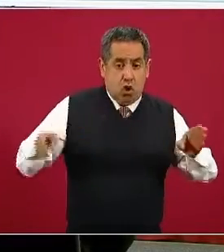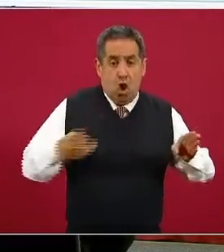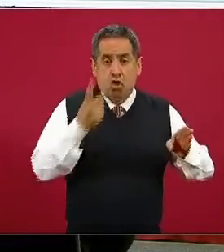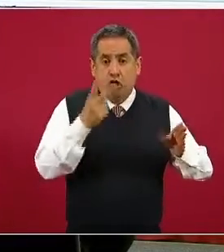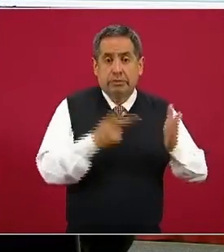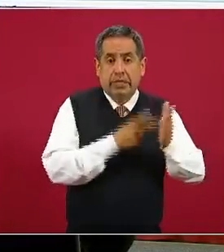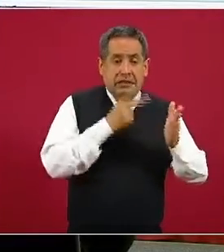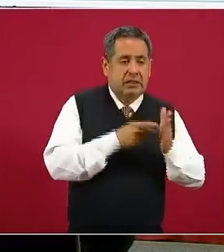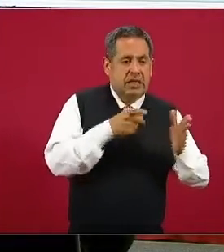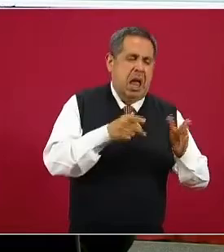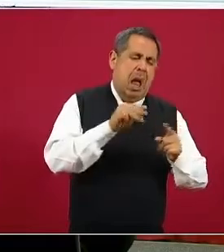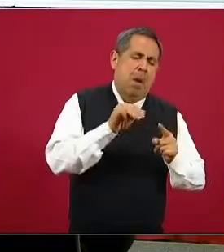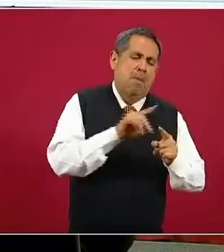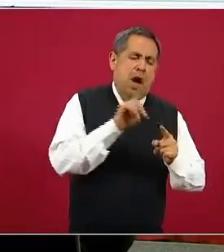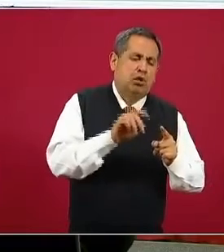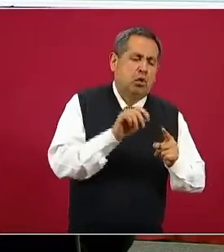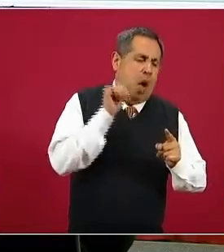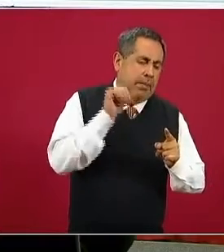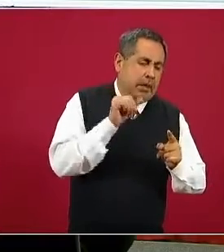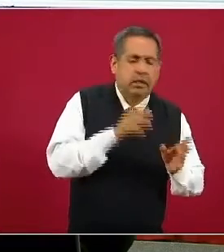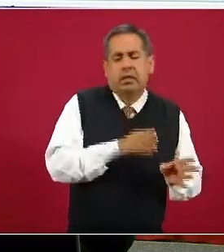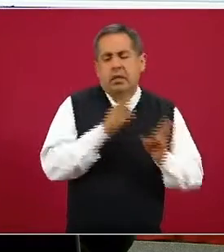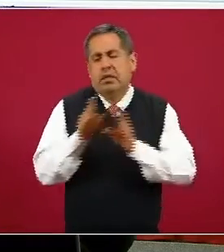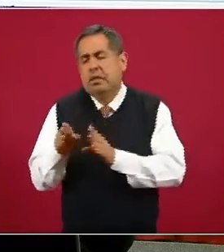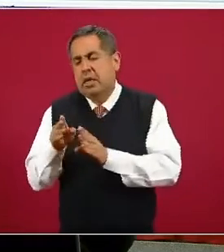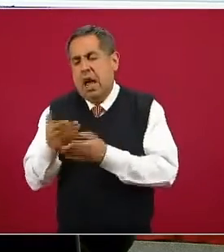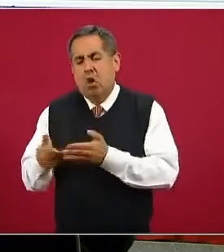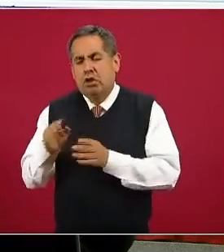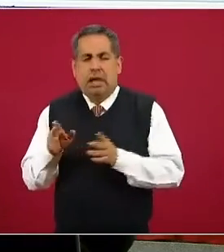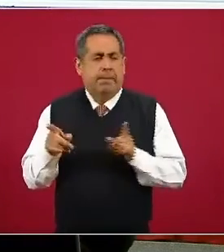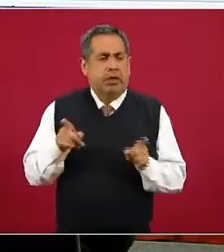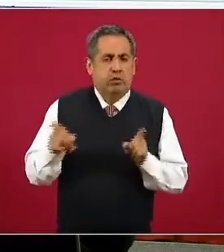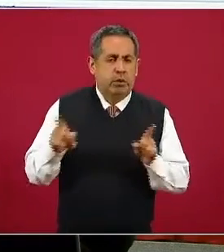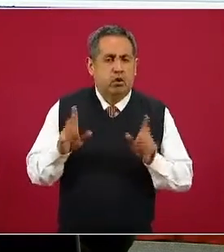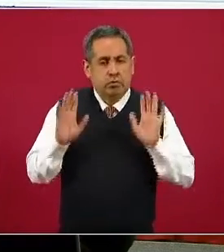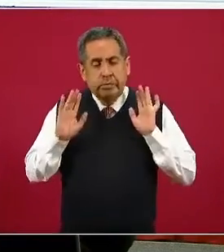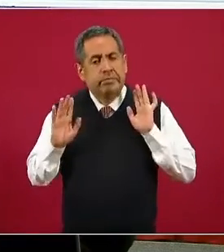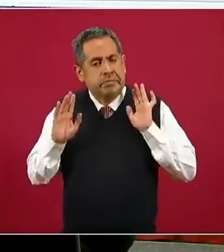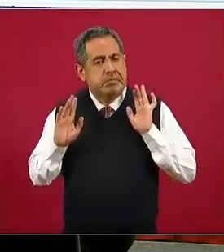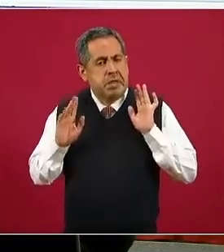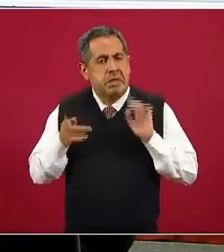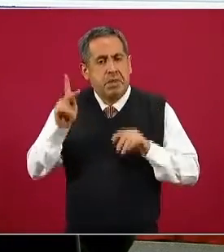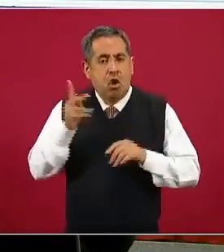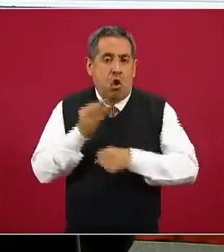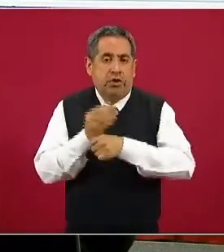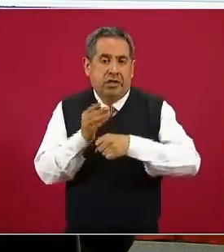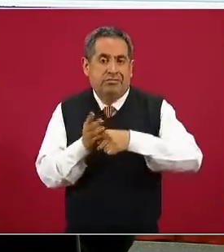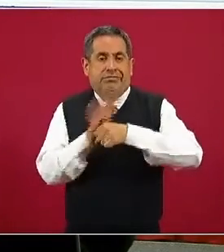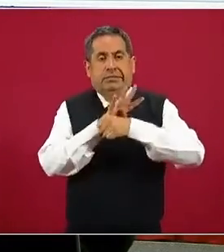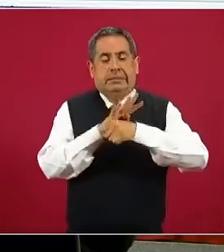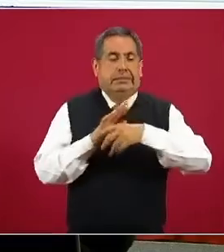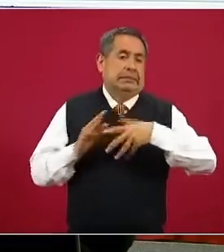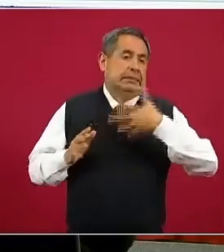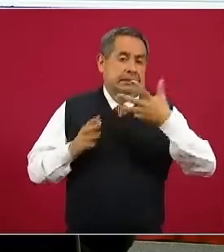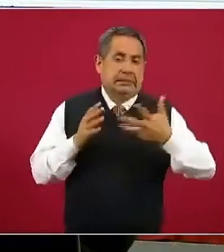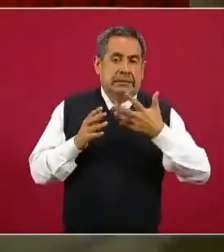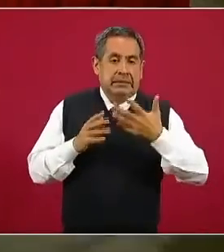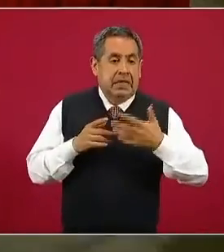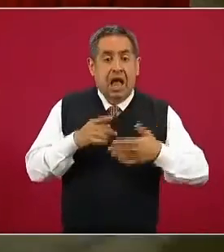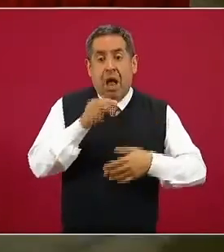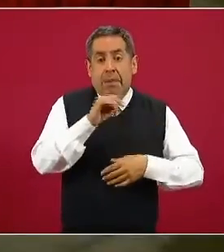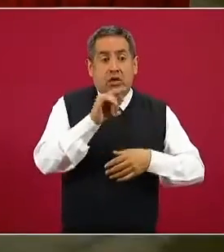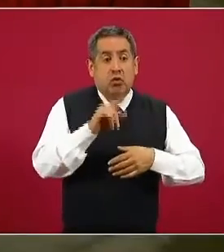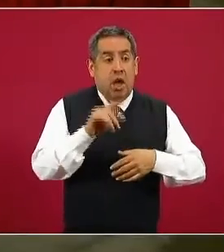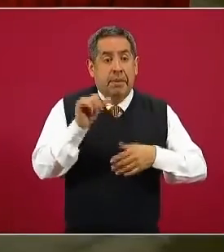primera es como en marzo, abril y la segunda es en estas fechas, pero sin embargo por el problema de la contingencia tuvimos que